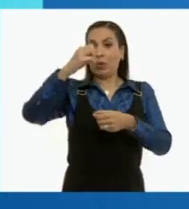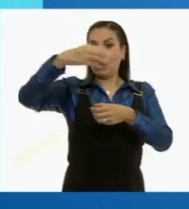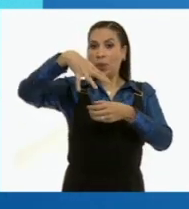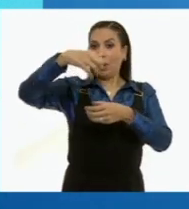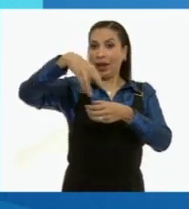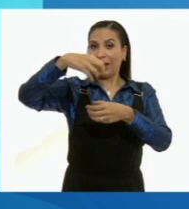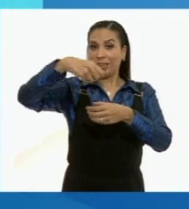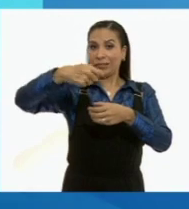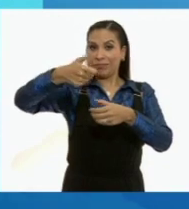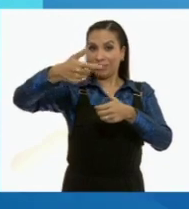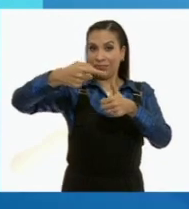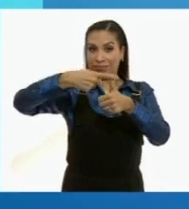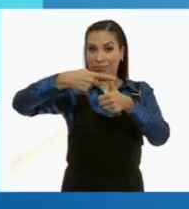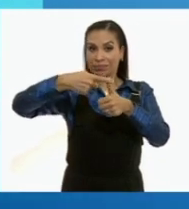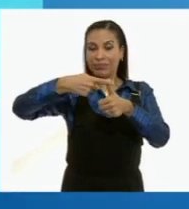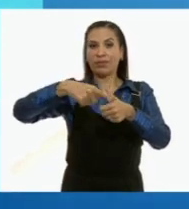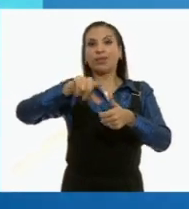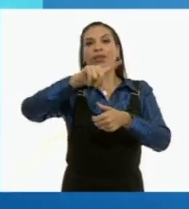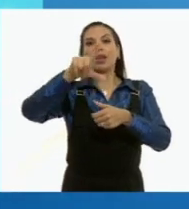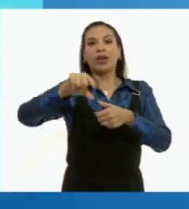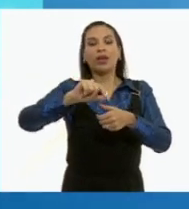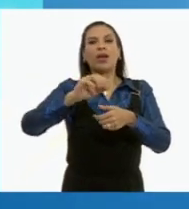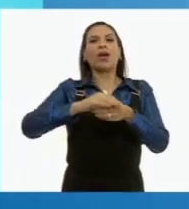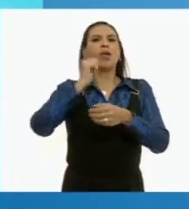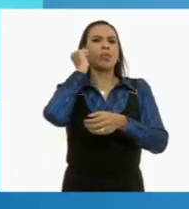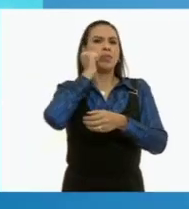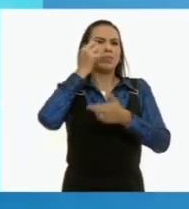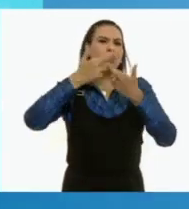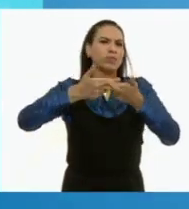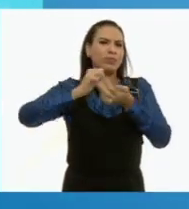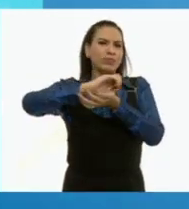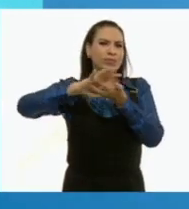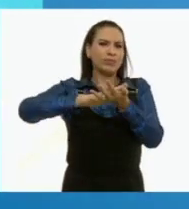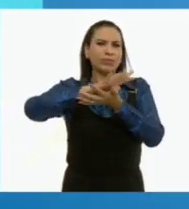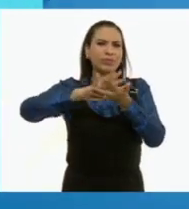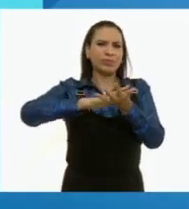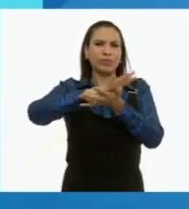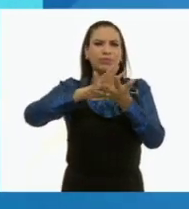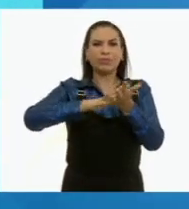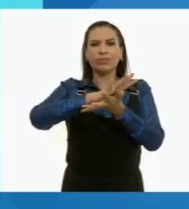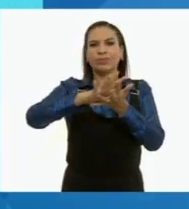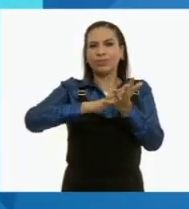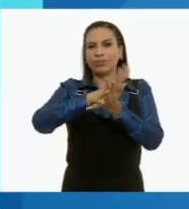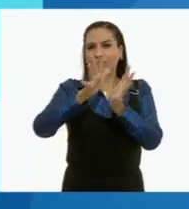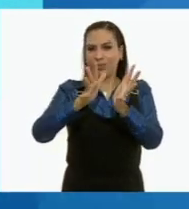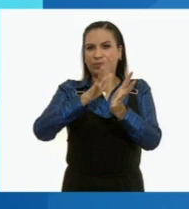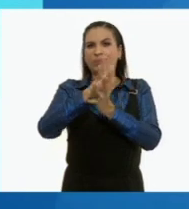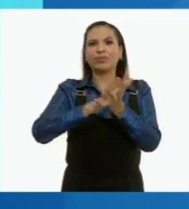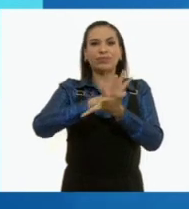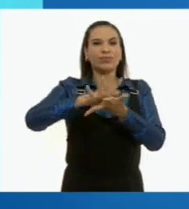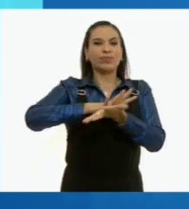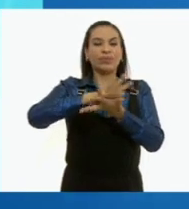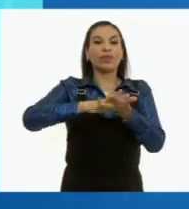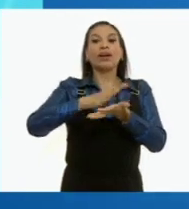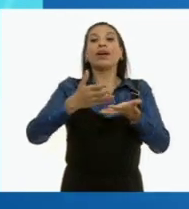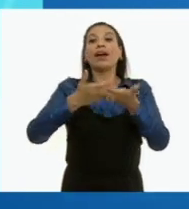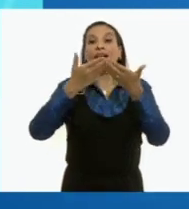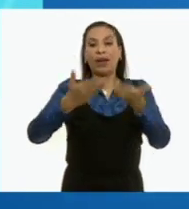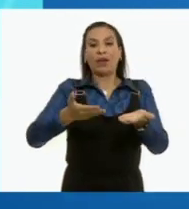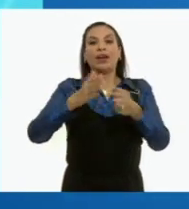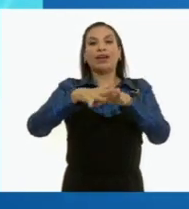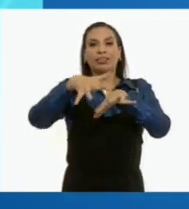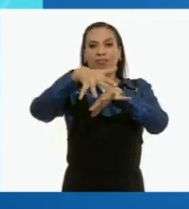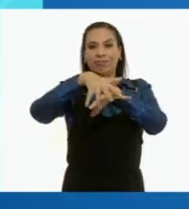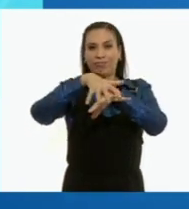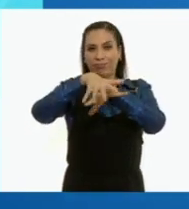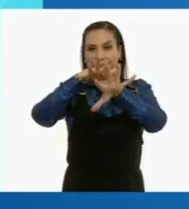manos. Usa suficiente jabón. Frota tus palmas una con la otra. Ahora, frota la palma